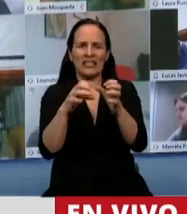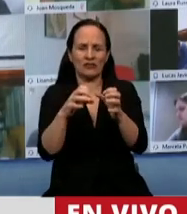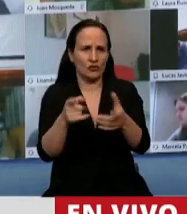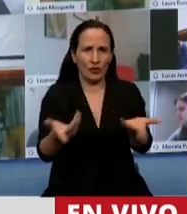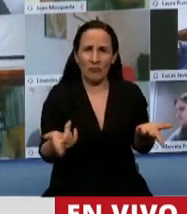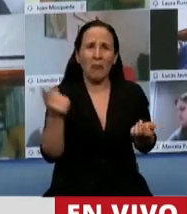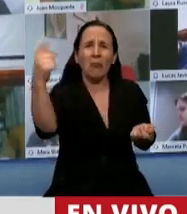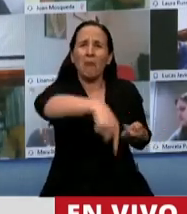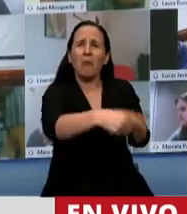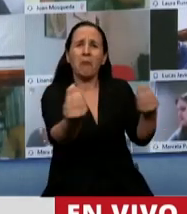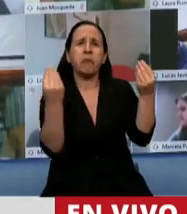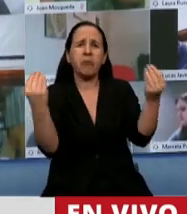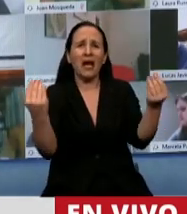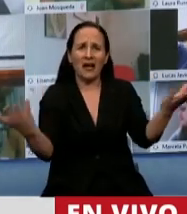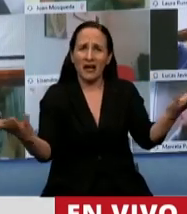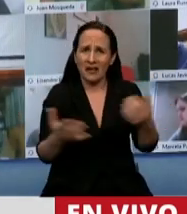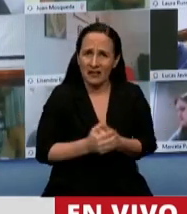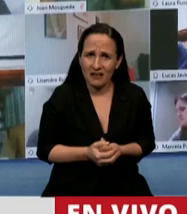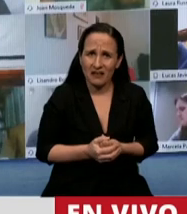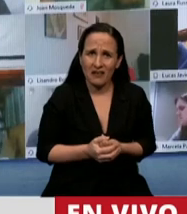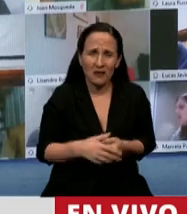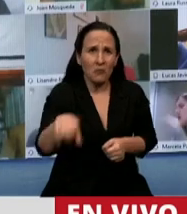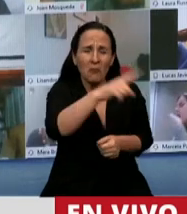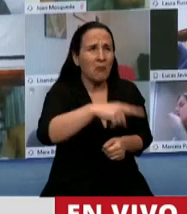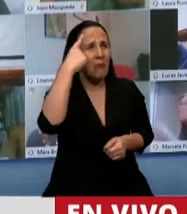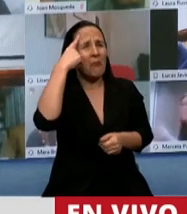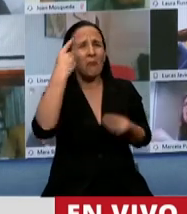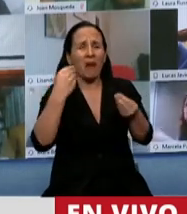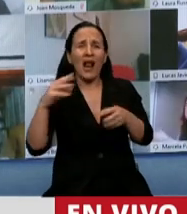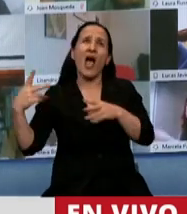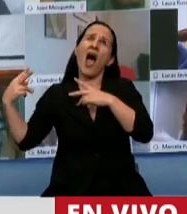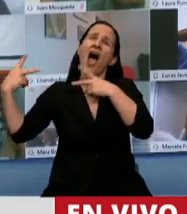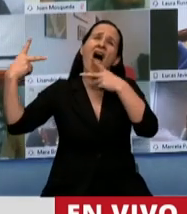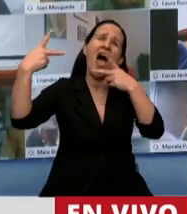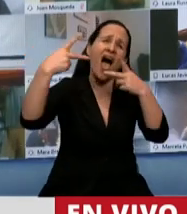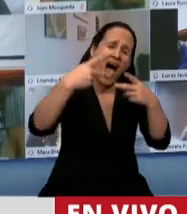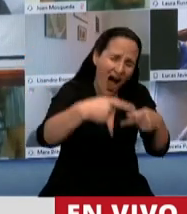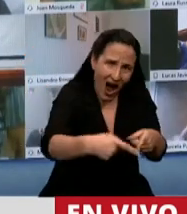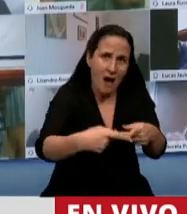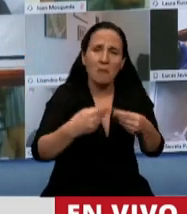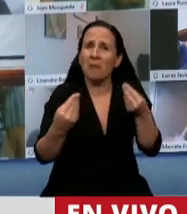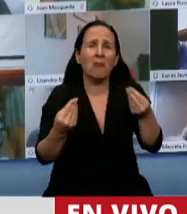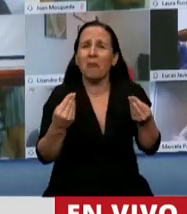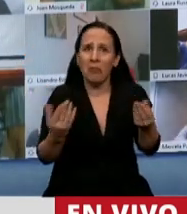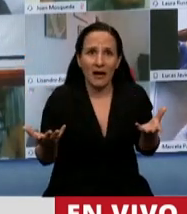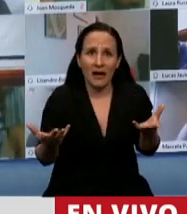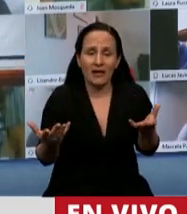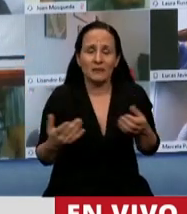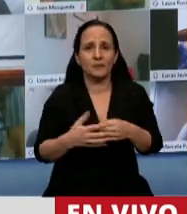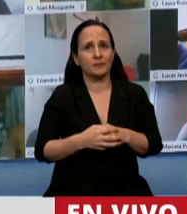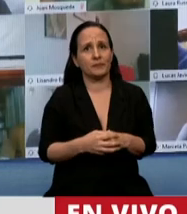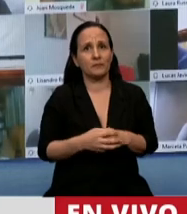qué vinieron? ¿A qué vinieron? Plantéense para qué hicieron tamaño viaje. Pero además me preocupa otra